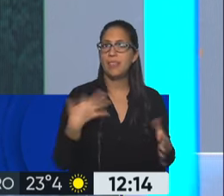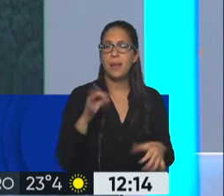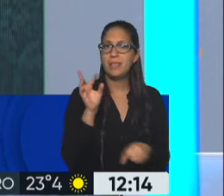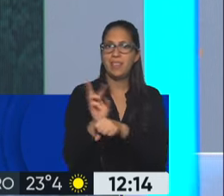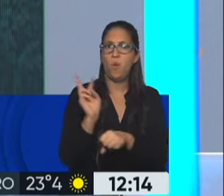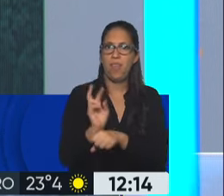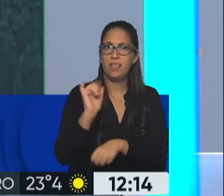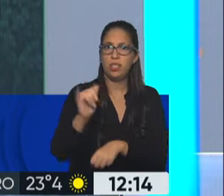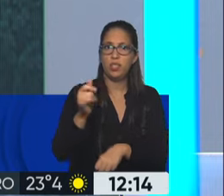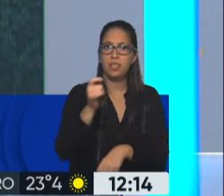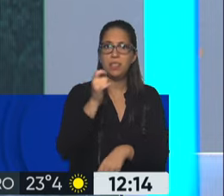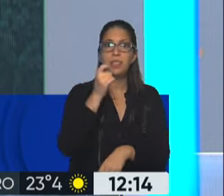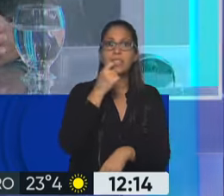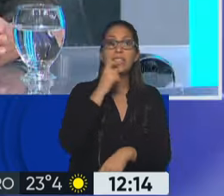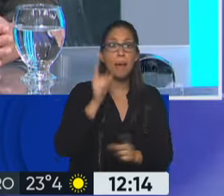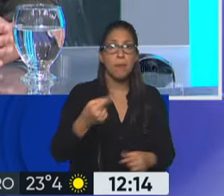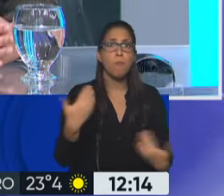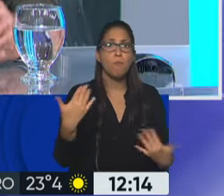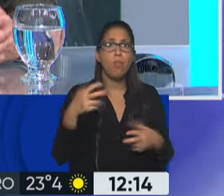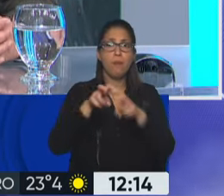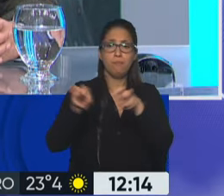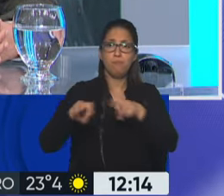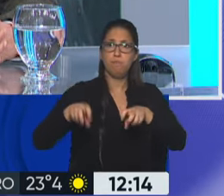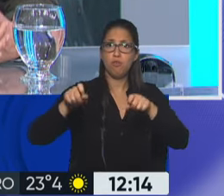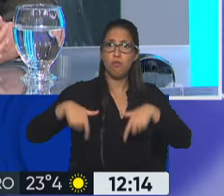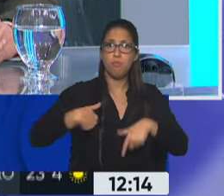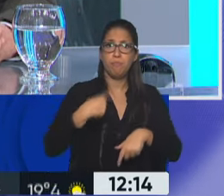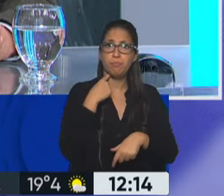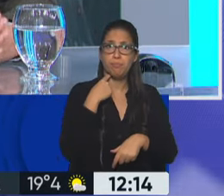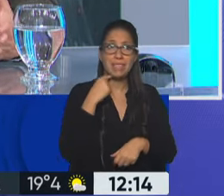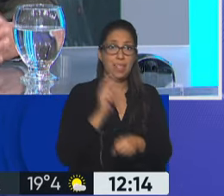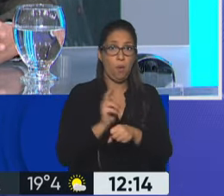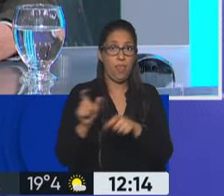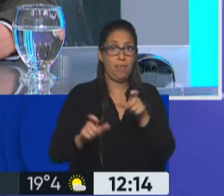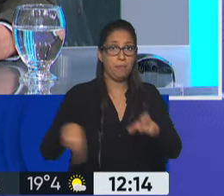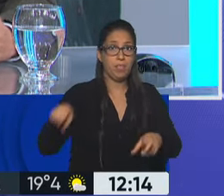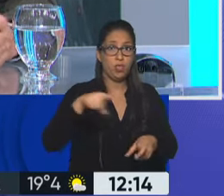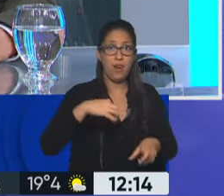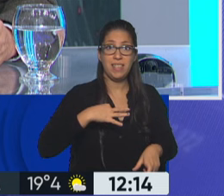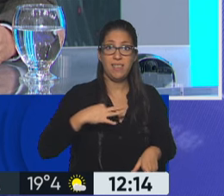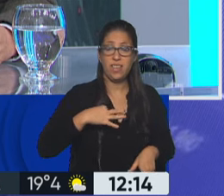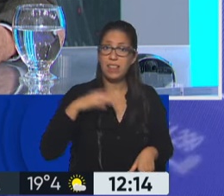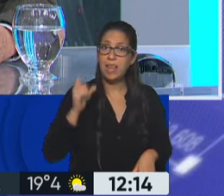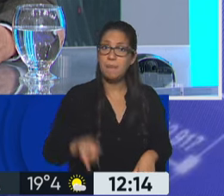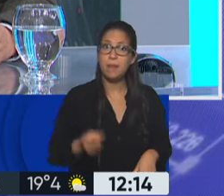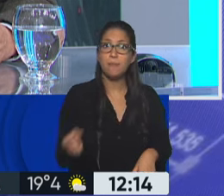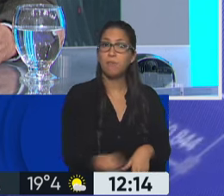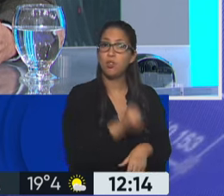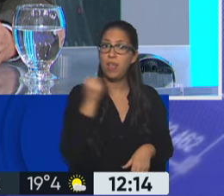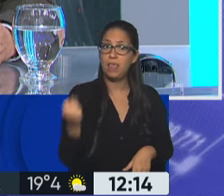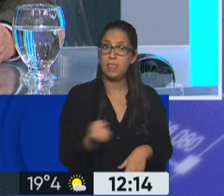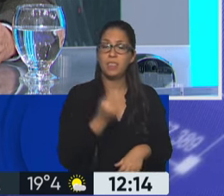puede entorpecer a los pasajeros y también está la seguridad de los pasajeros claro entonces ambas caras y y el